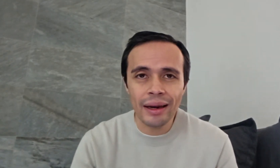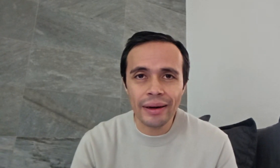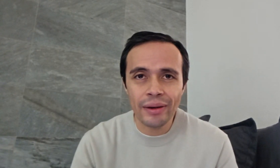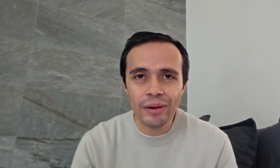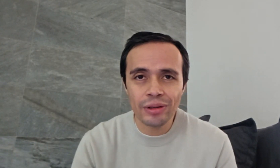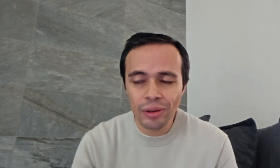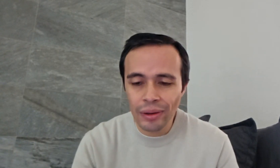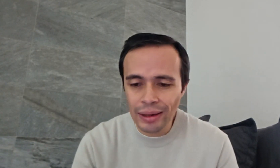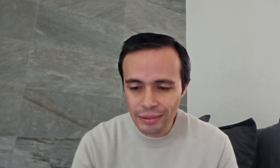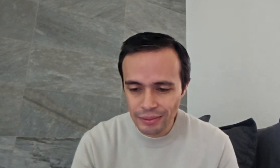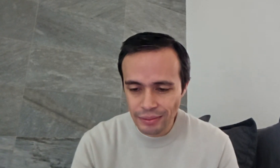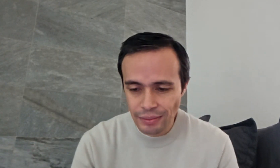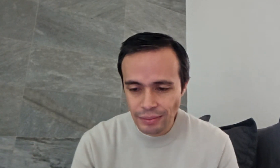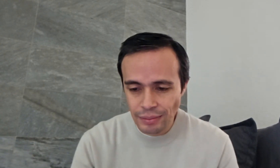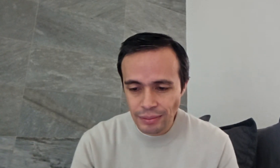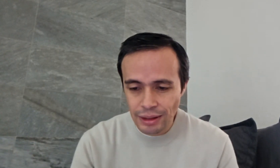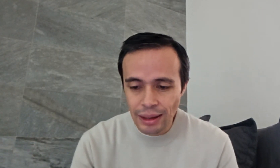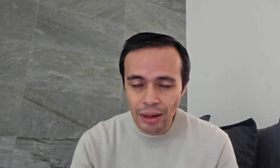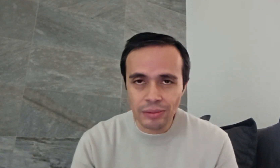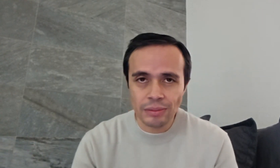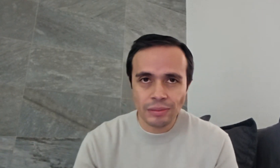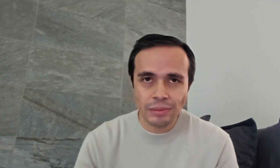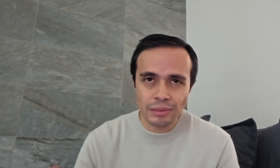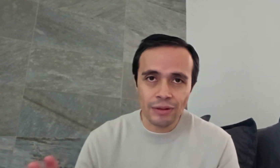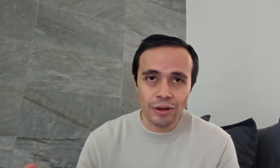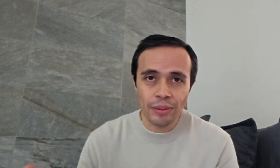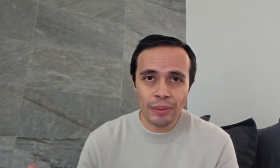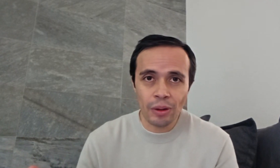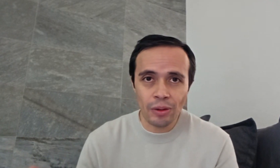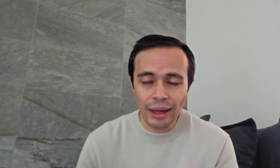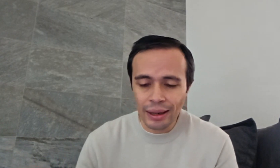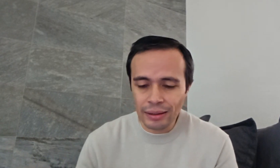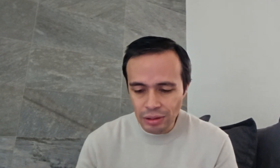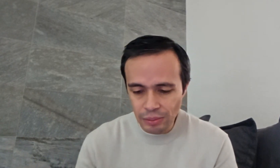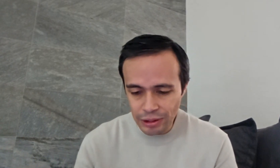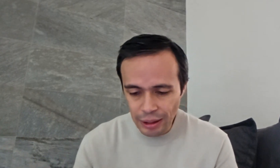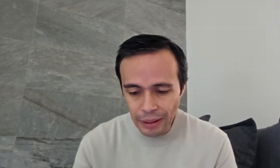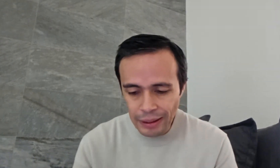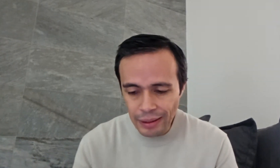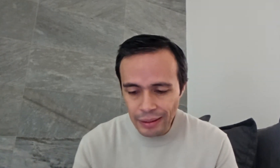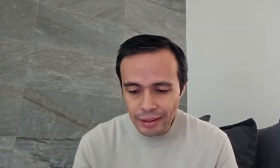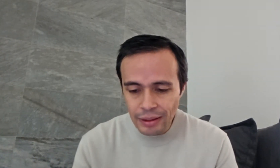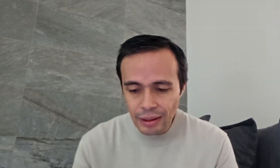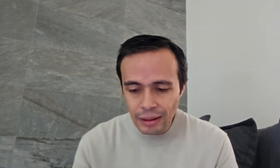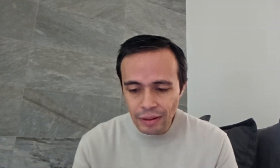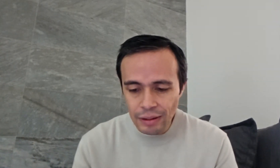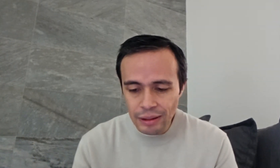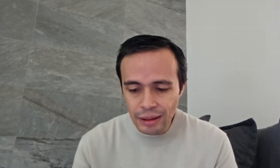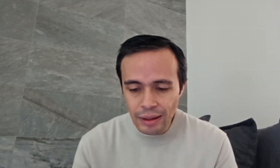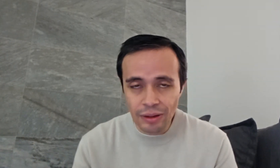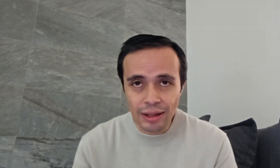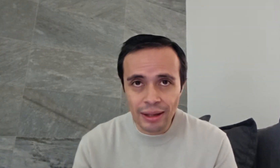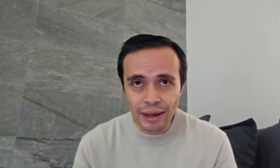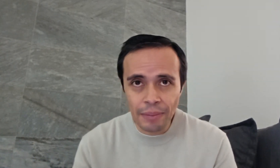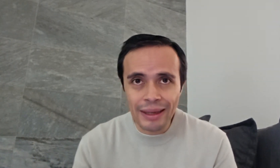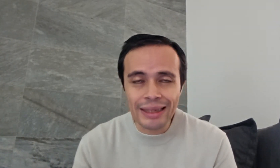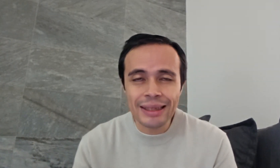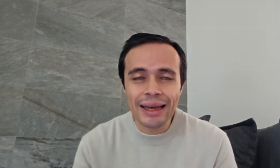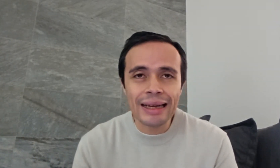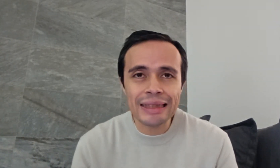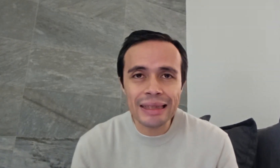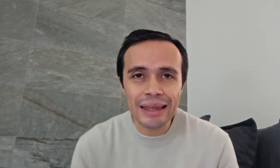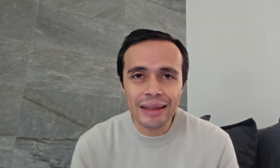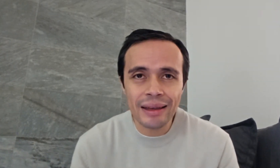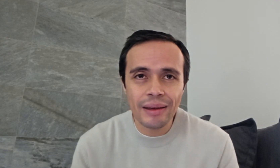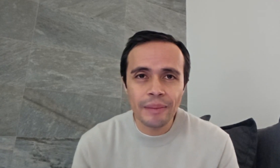cobre en el río Sonora, claro, de forma involuntaria, supuestamente, se dio ese derrame,